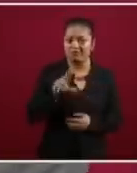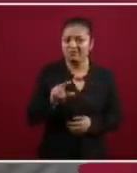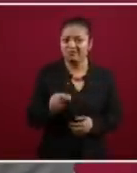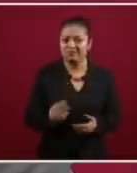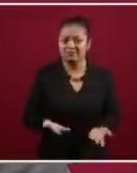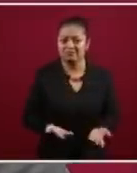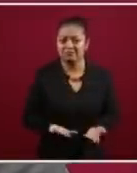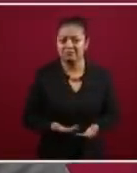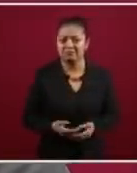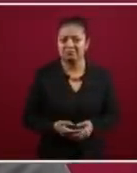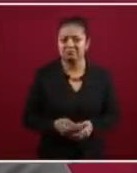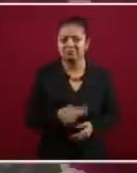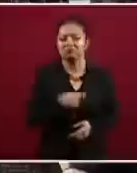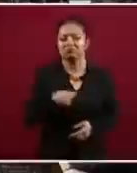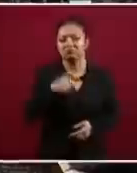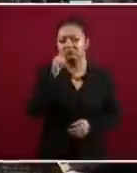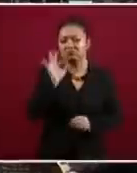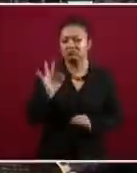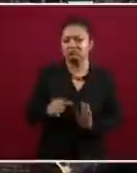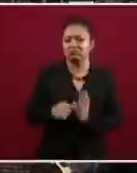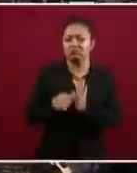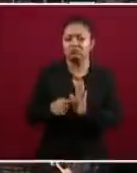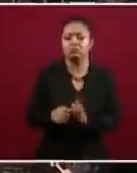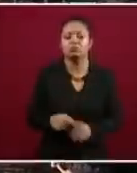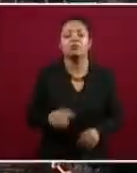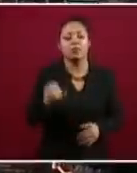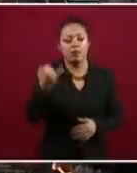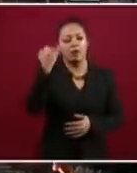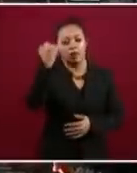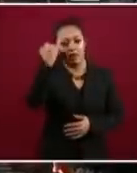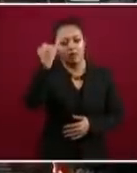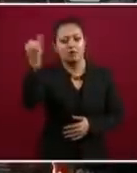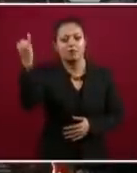Imagínense si alguien